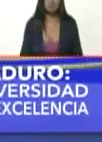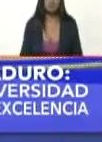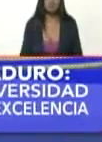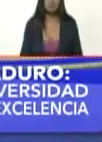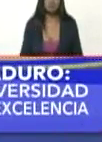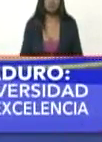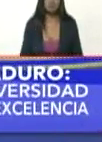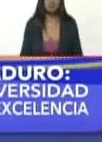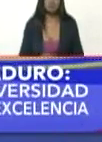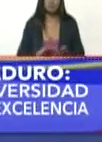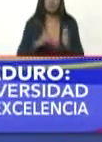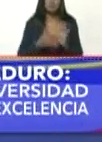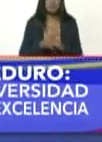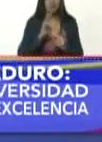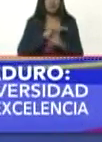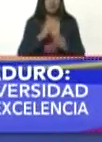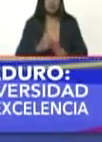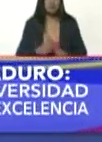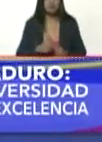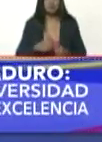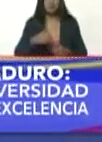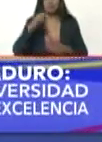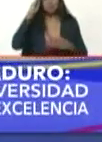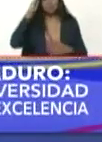que es una fuerza militar sin doctrina.